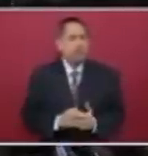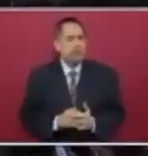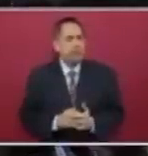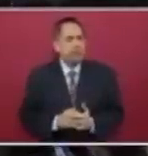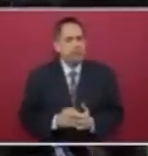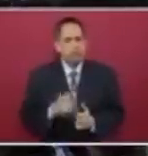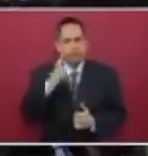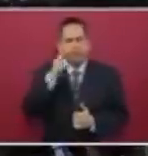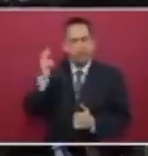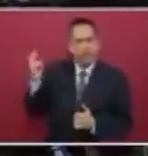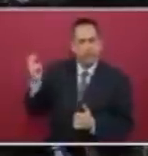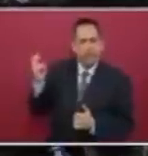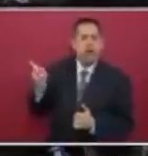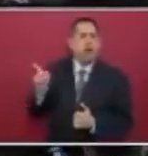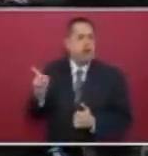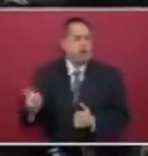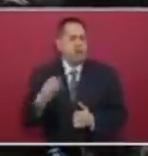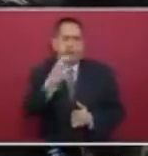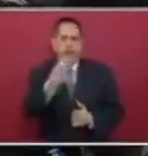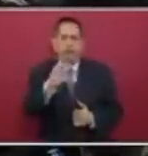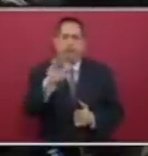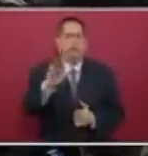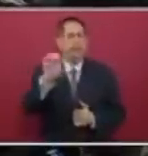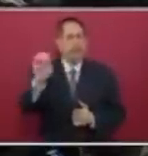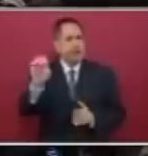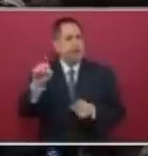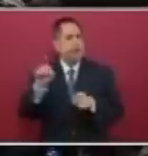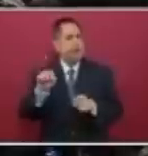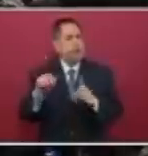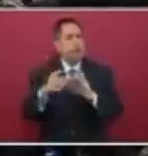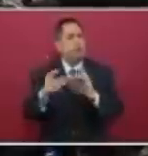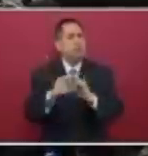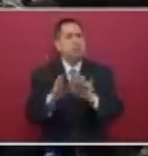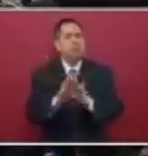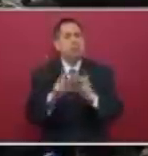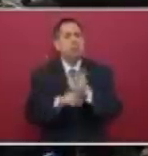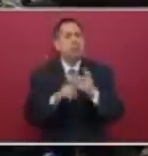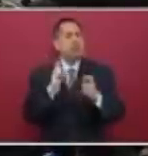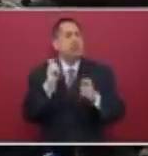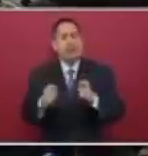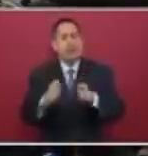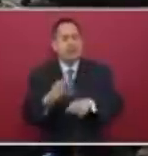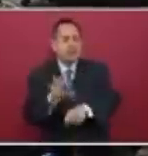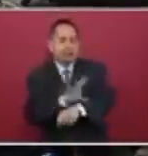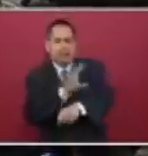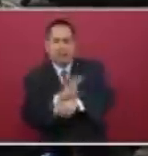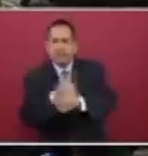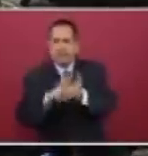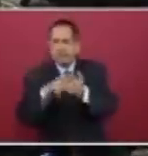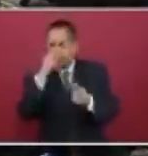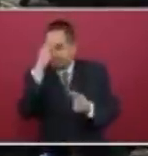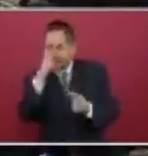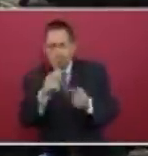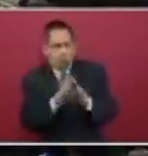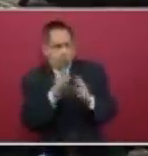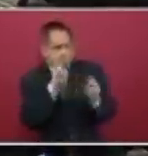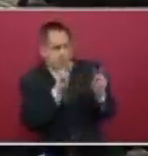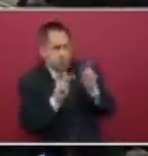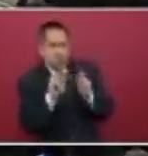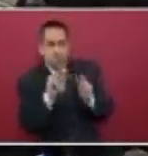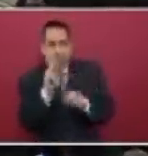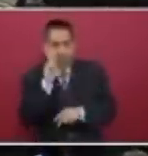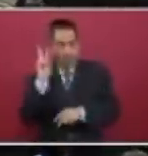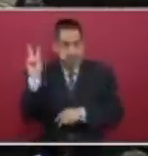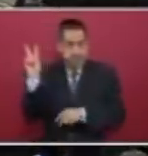presentado por la comisión federal de electricidad de cómo está el balance eléctrico en méxico y cómo se puede